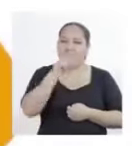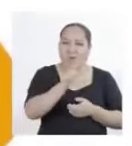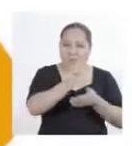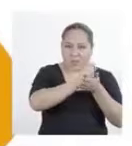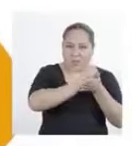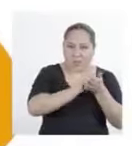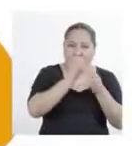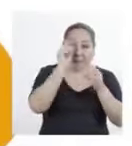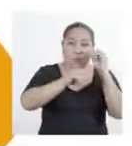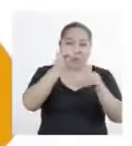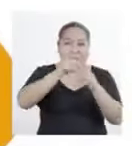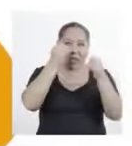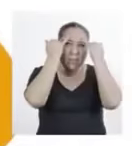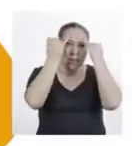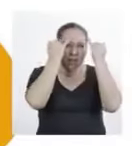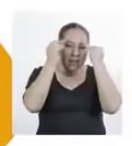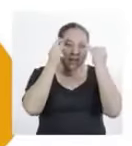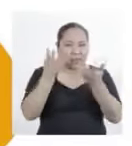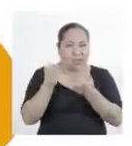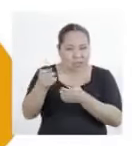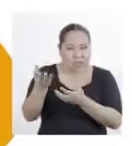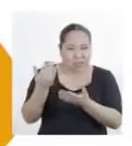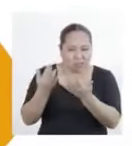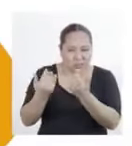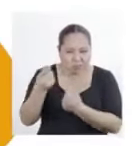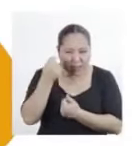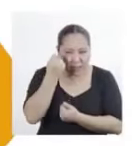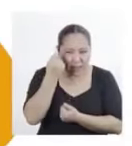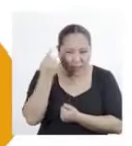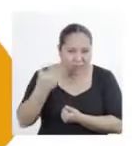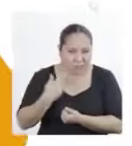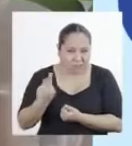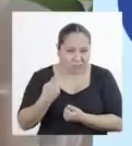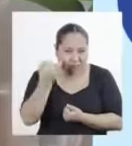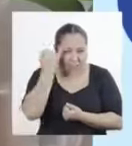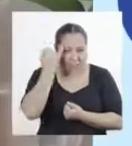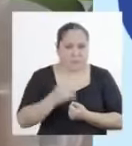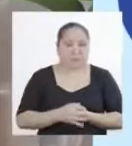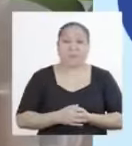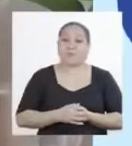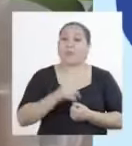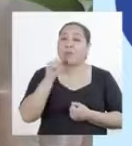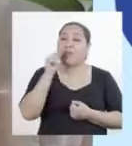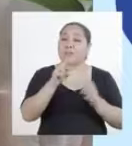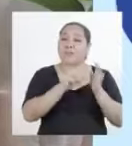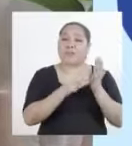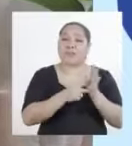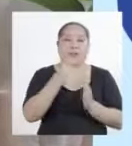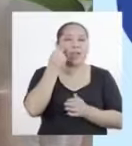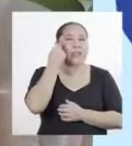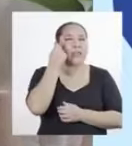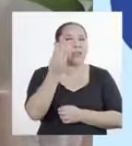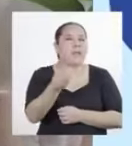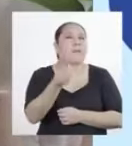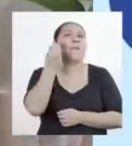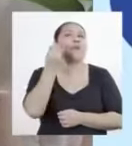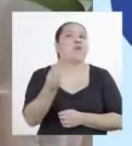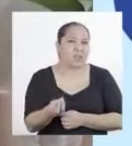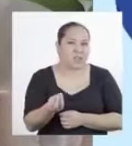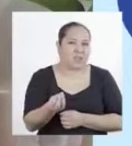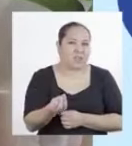O sea, un discurso que plantea argumentos que quiere convencer Precisamente, esto implica